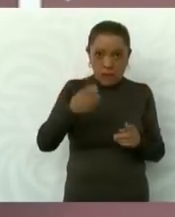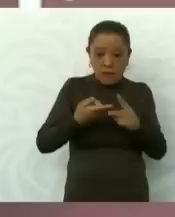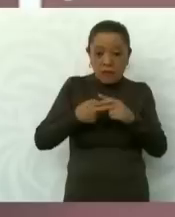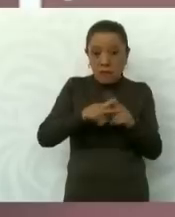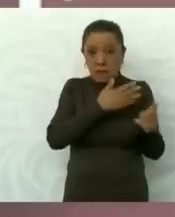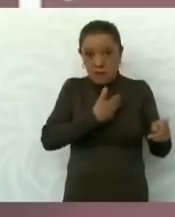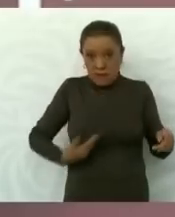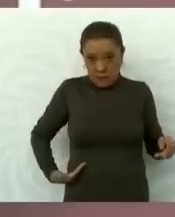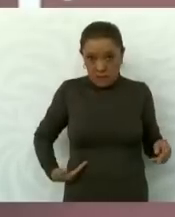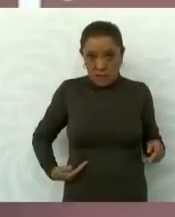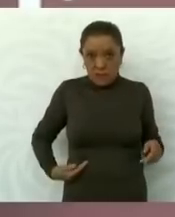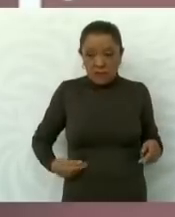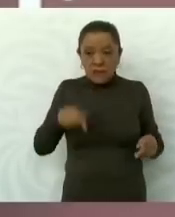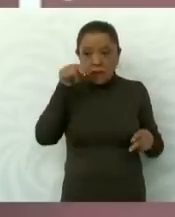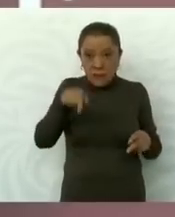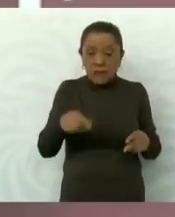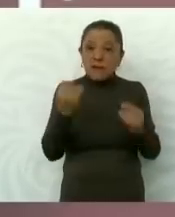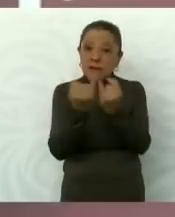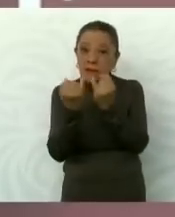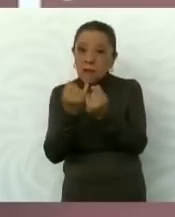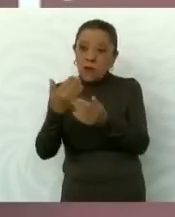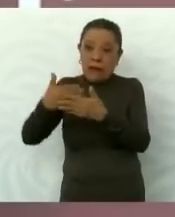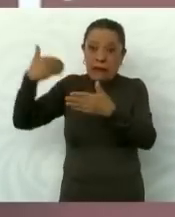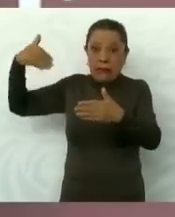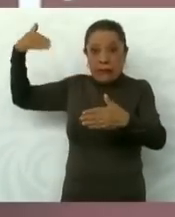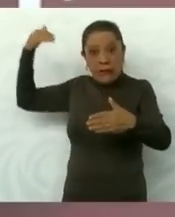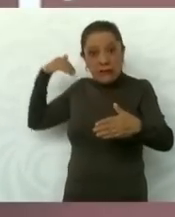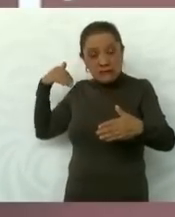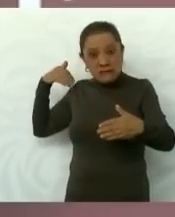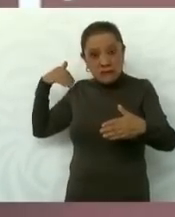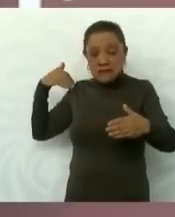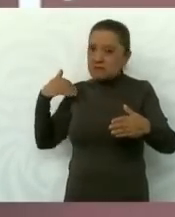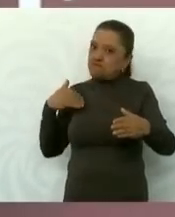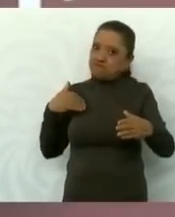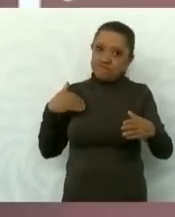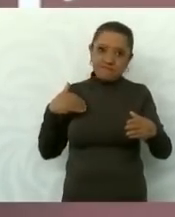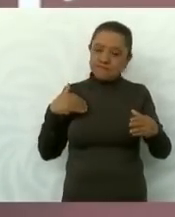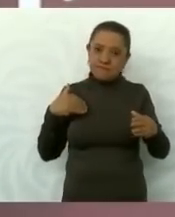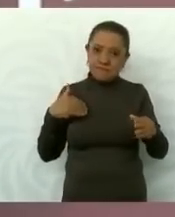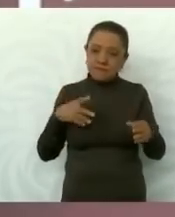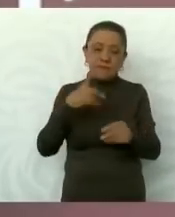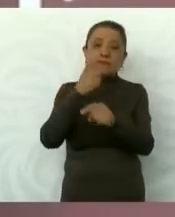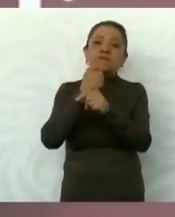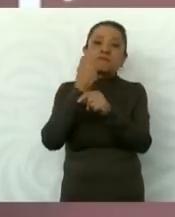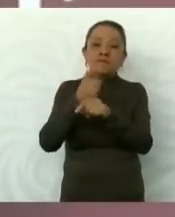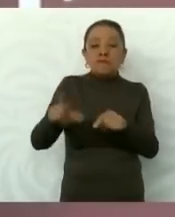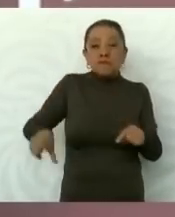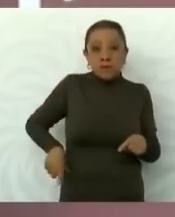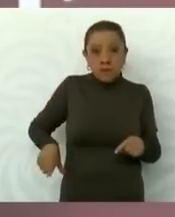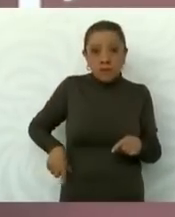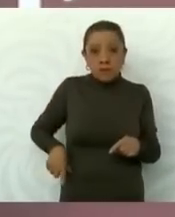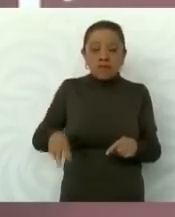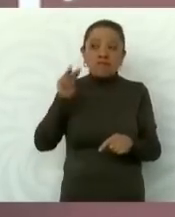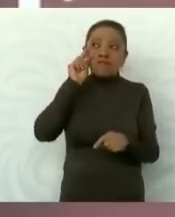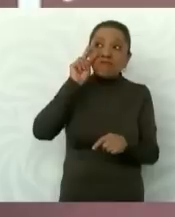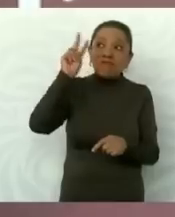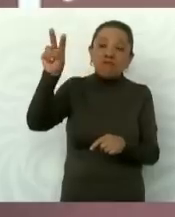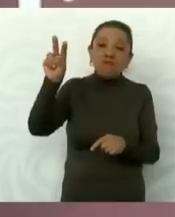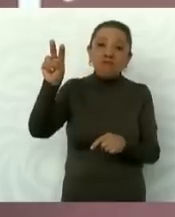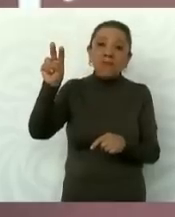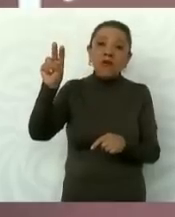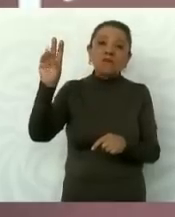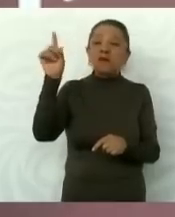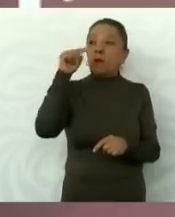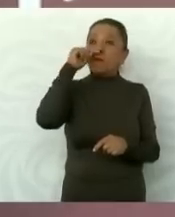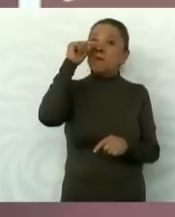Cambiaron muchas cosas, ¿verdad? Primero, un gobierno que en vez de mirar a los de arriba, los de mero arriba,